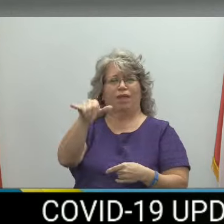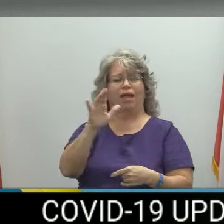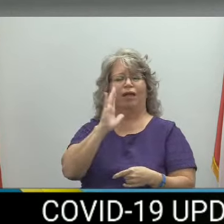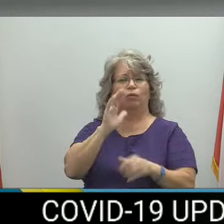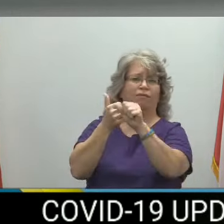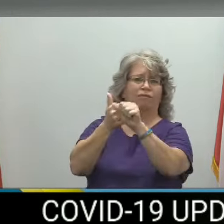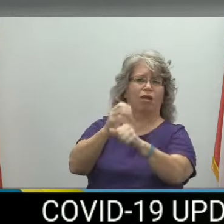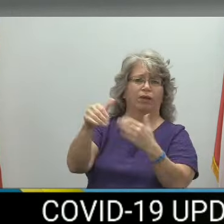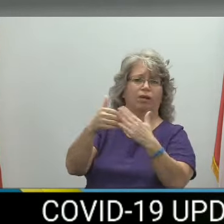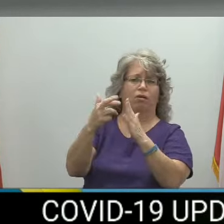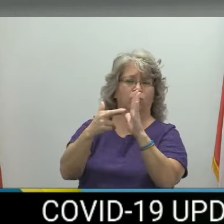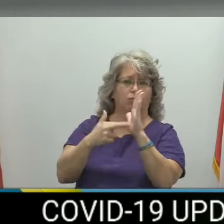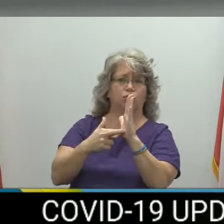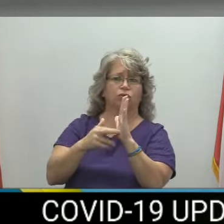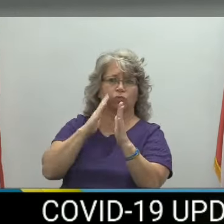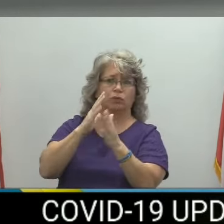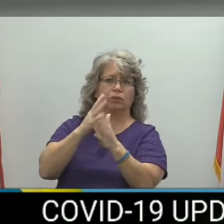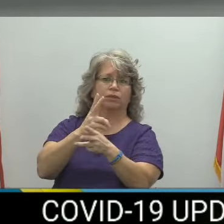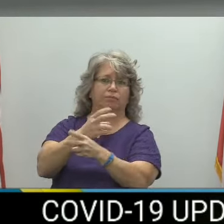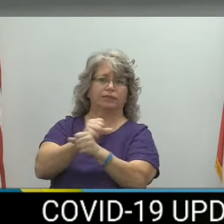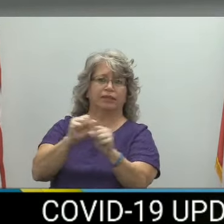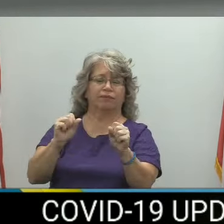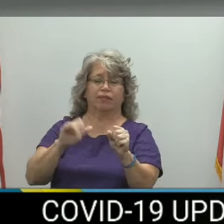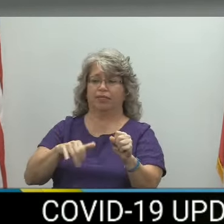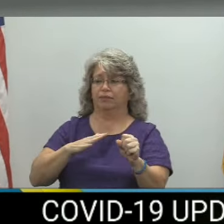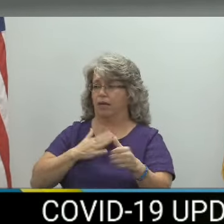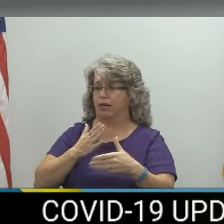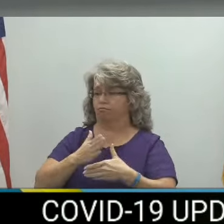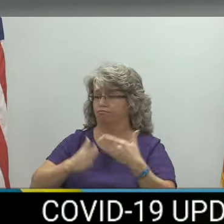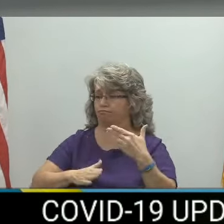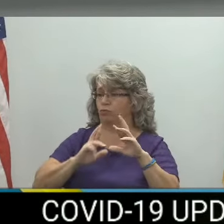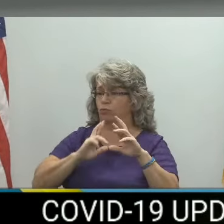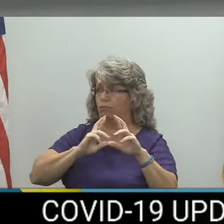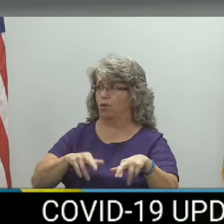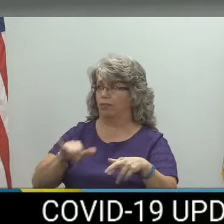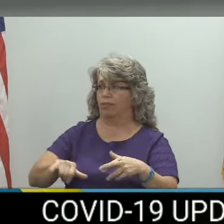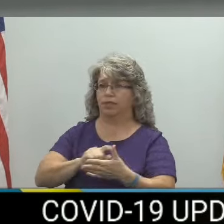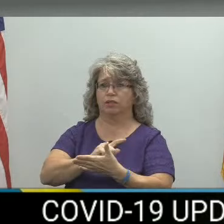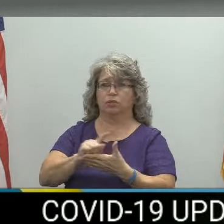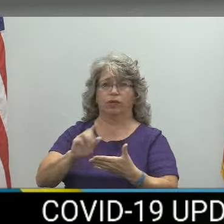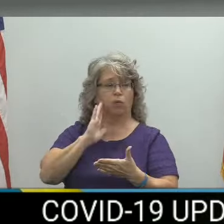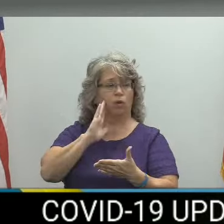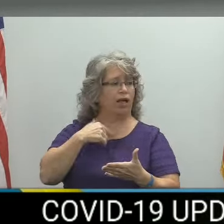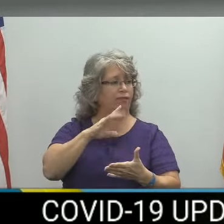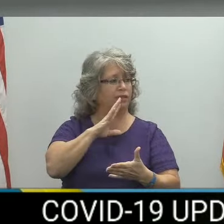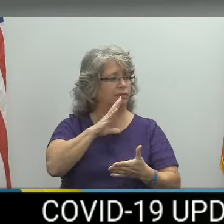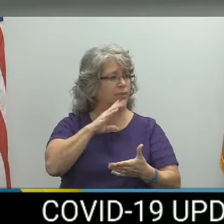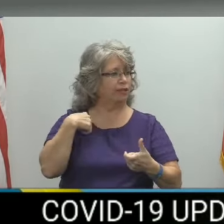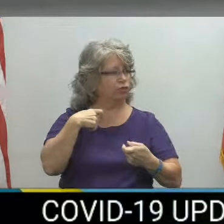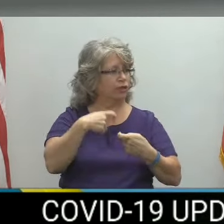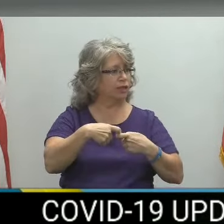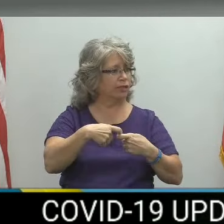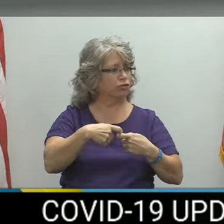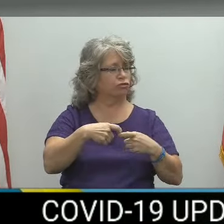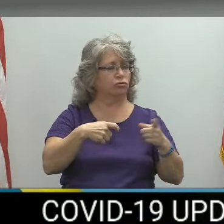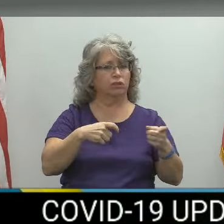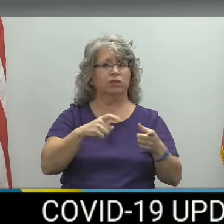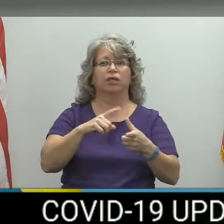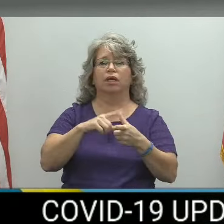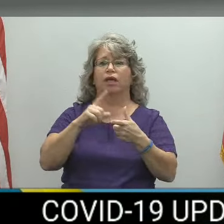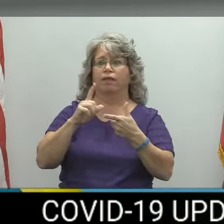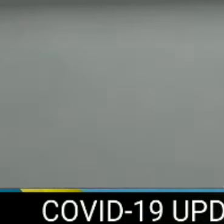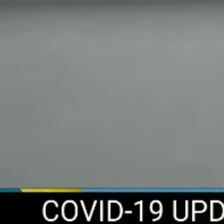and that's our report for this week. And we're going to go to a translation. And then the public health director will answer any questions that you